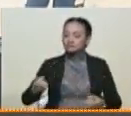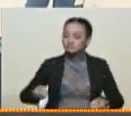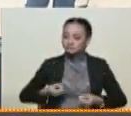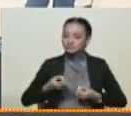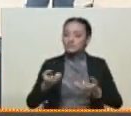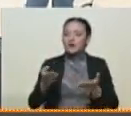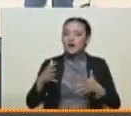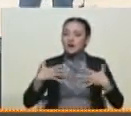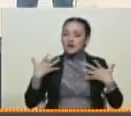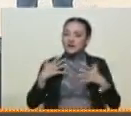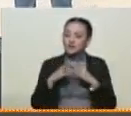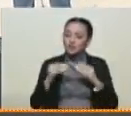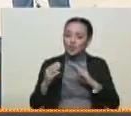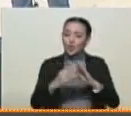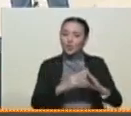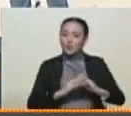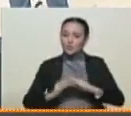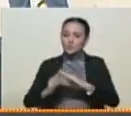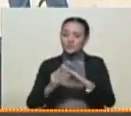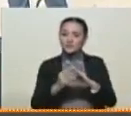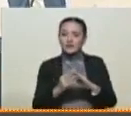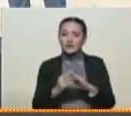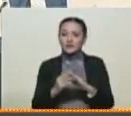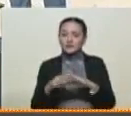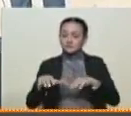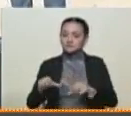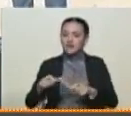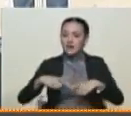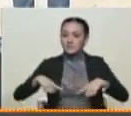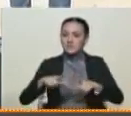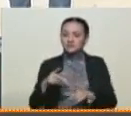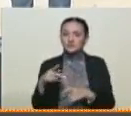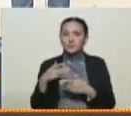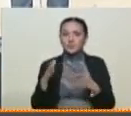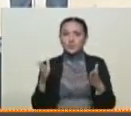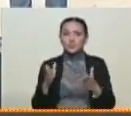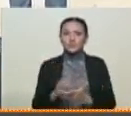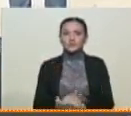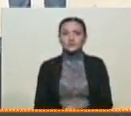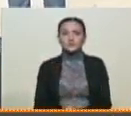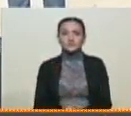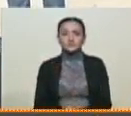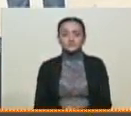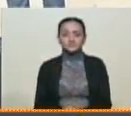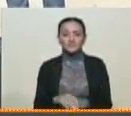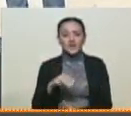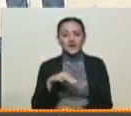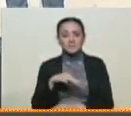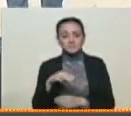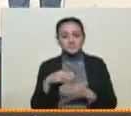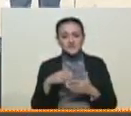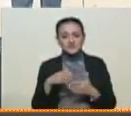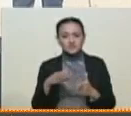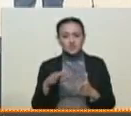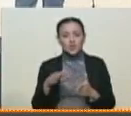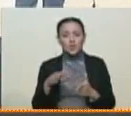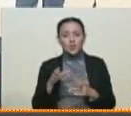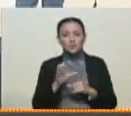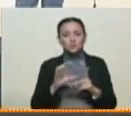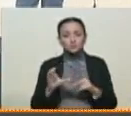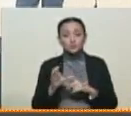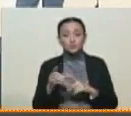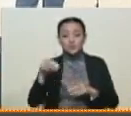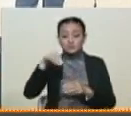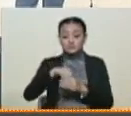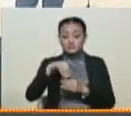de colores todas las comunidades y además para que ocupemos espacios públicos. Pero así como en la misión cultura, yo quiero que desde la gobernación se trabaje